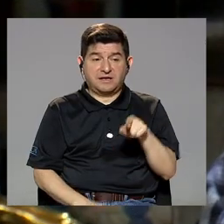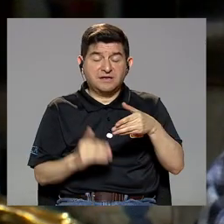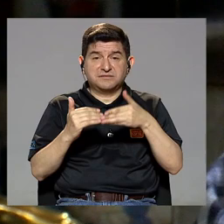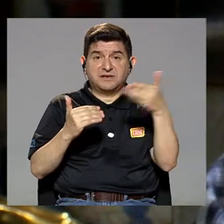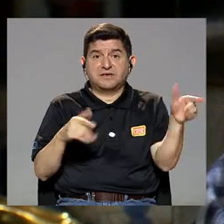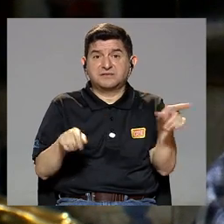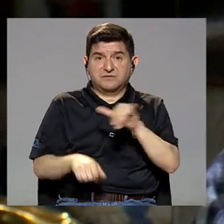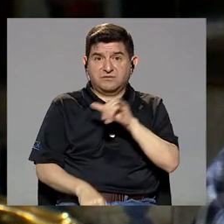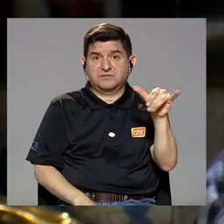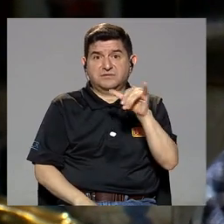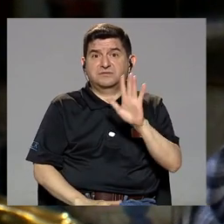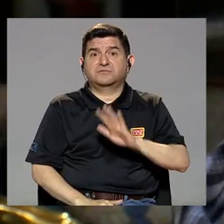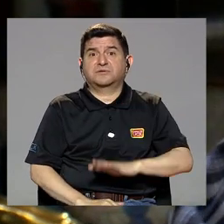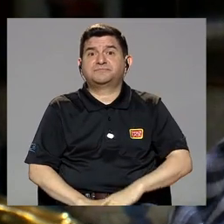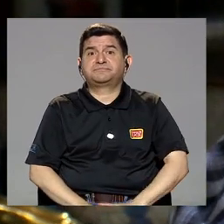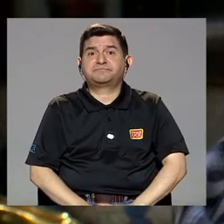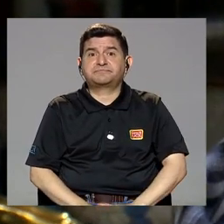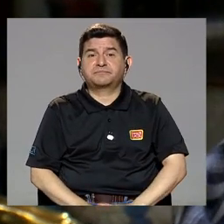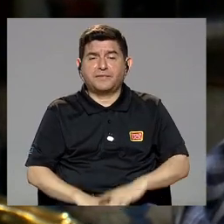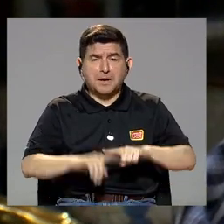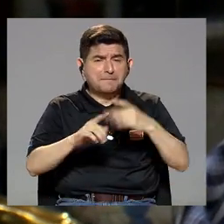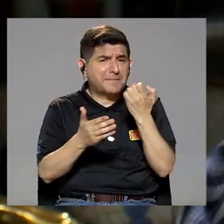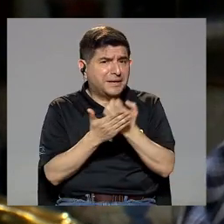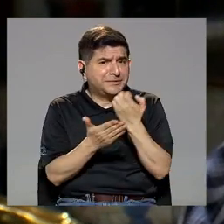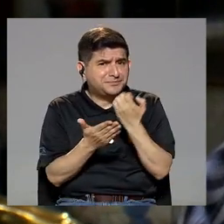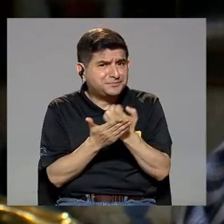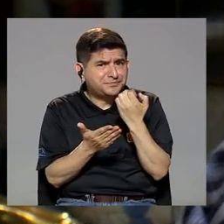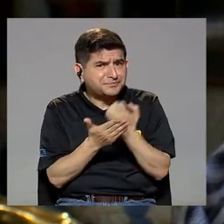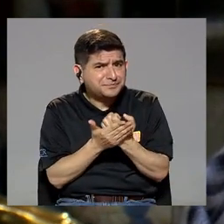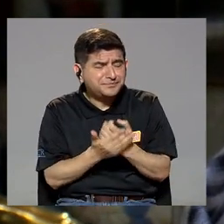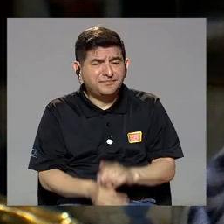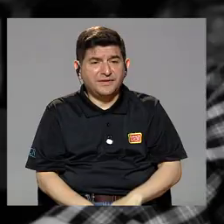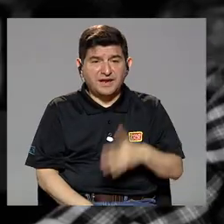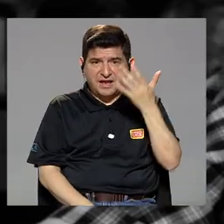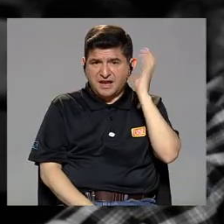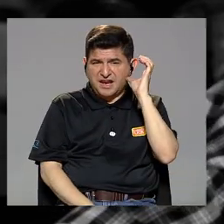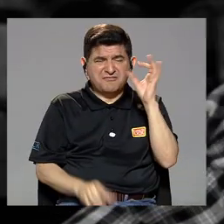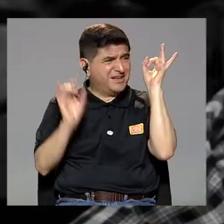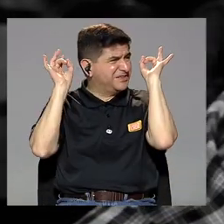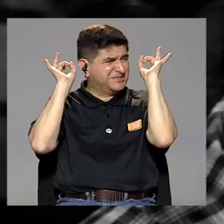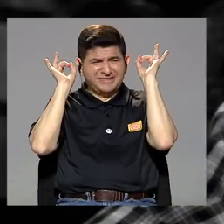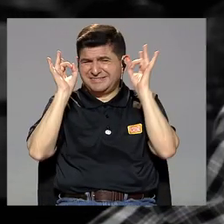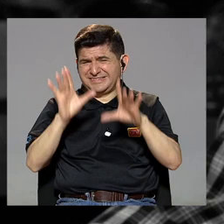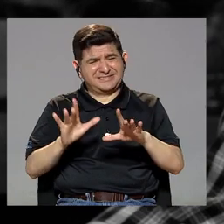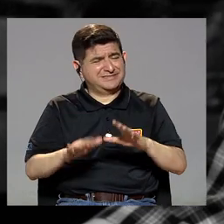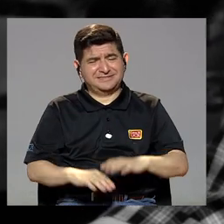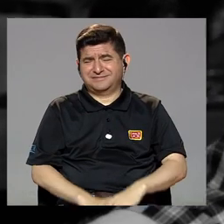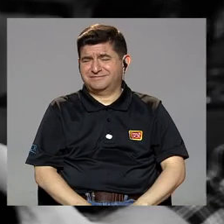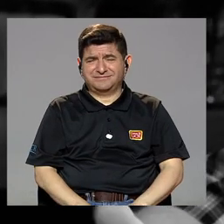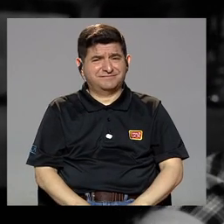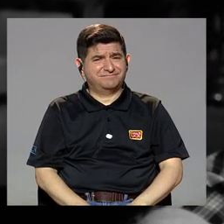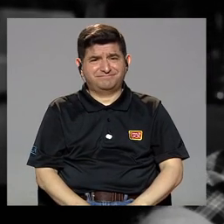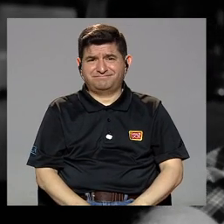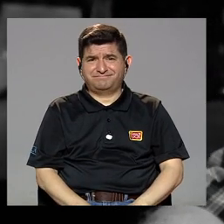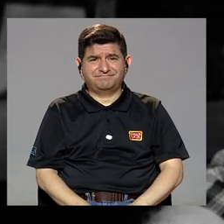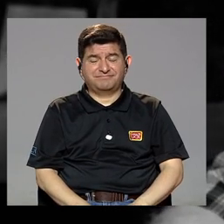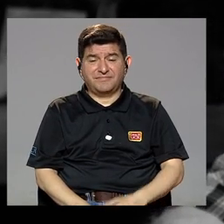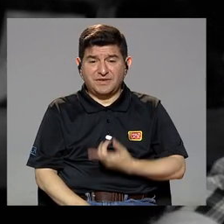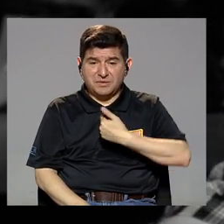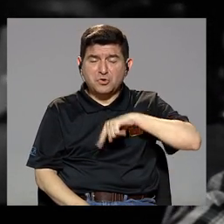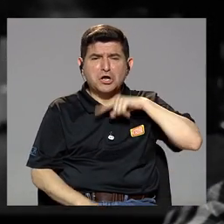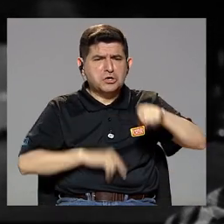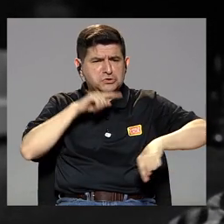también pero económicamente y la radio era un desastre porque nosotros